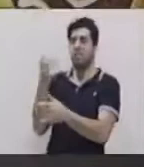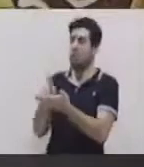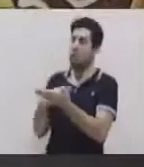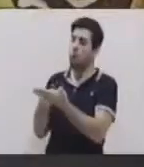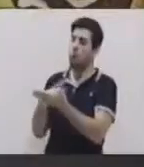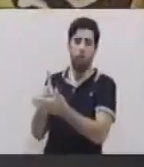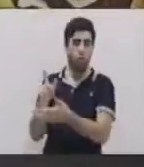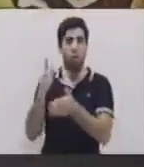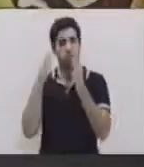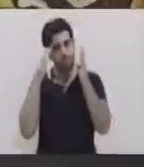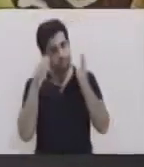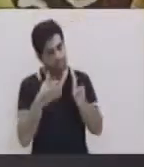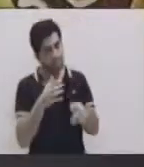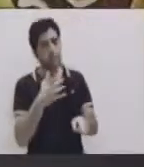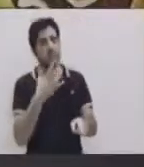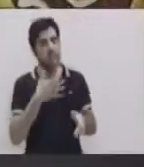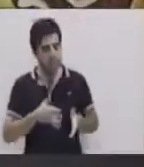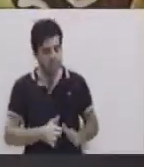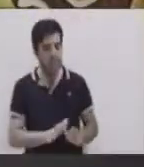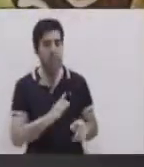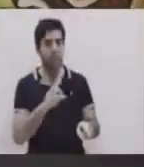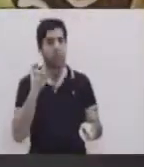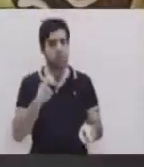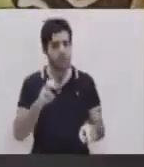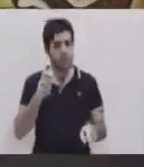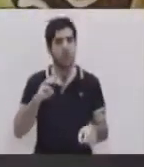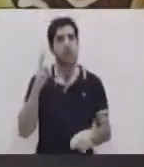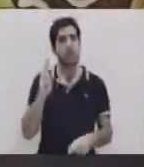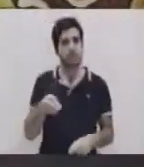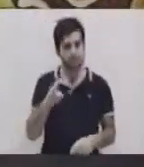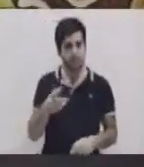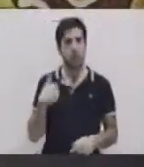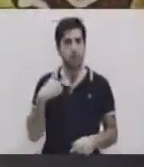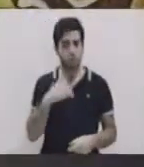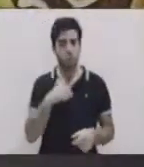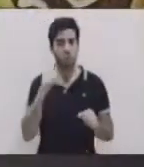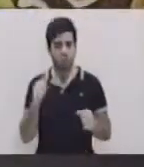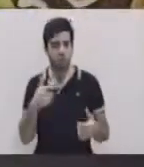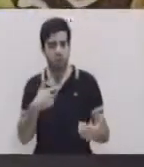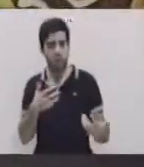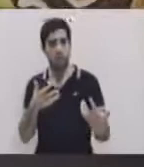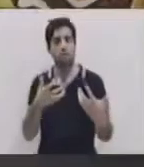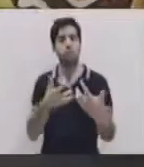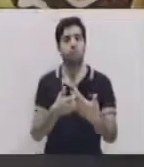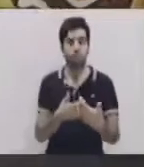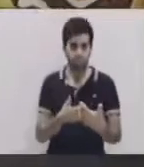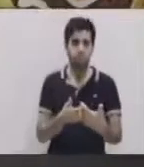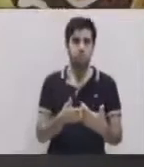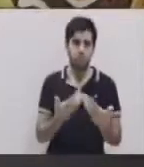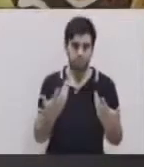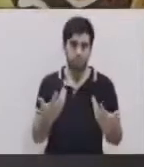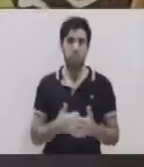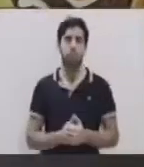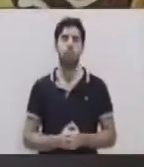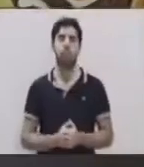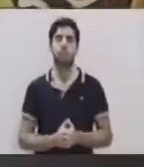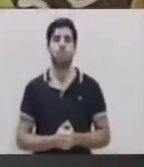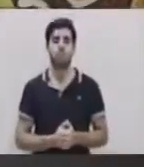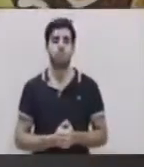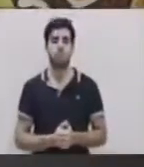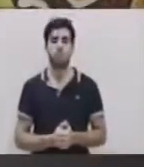nuestros hijos nos necesitan siempre, y yo creo que nosotros podemos hacer y ser esos papás que sanan y ser